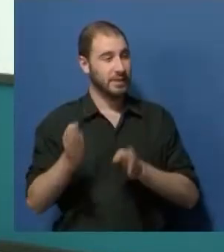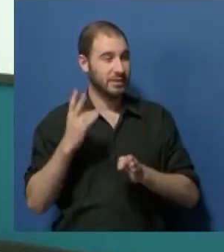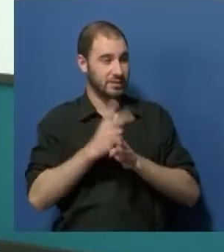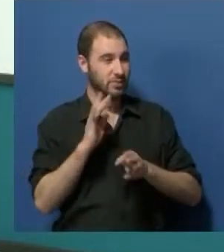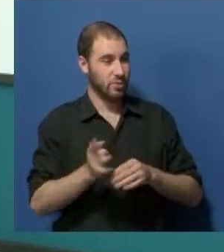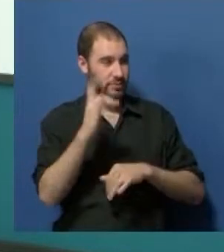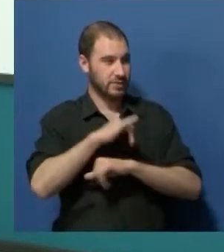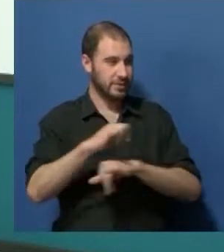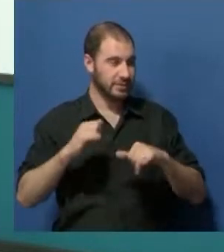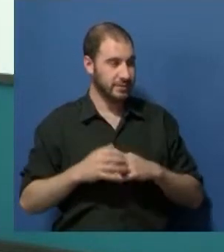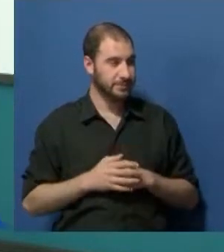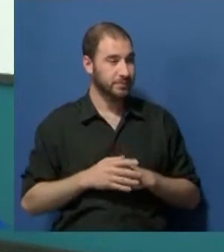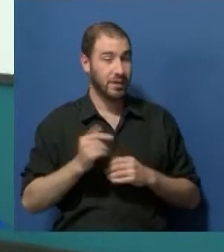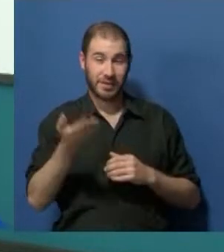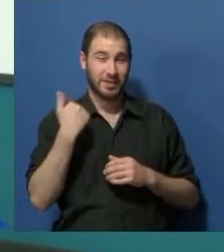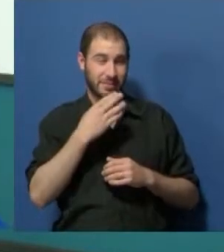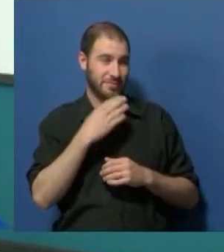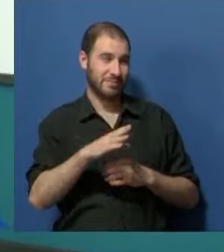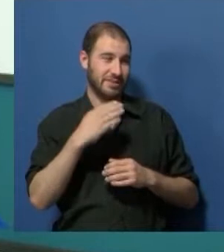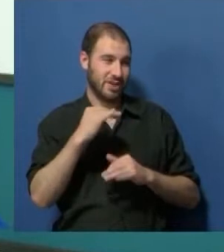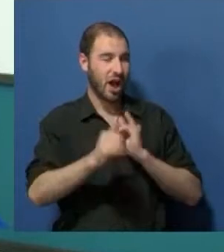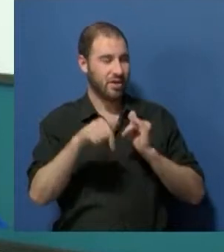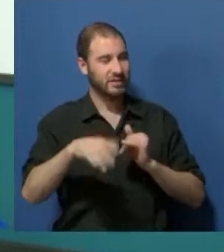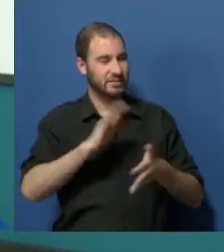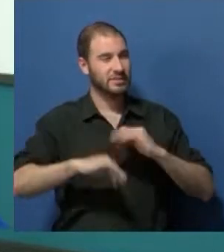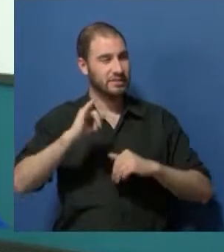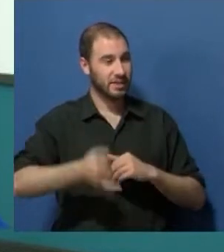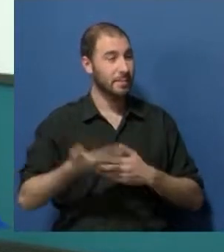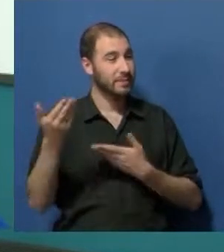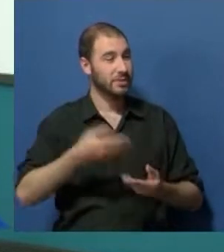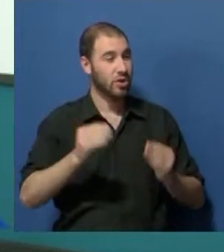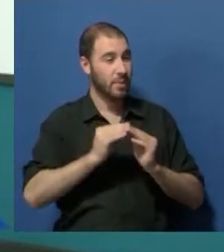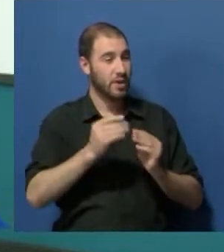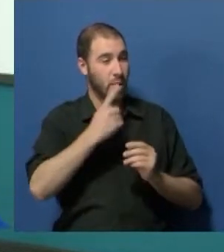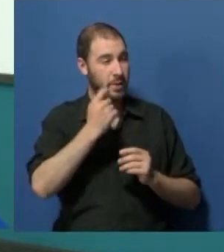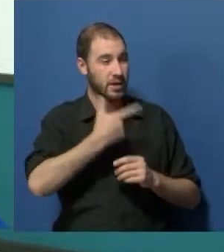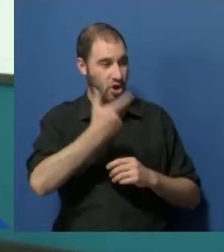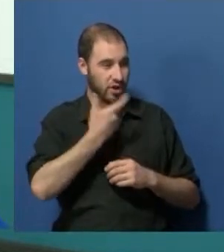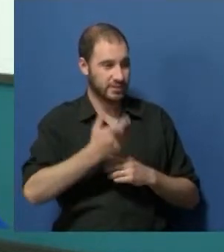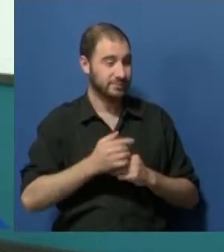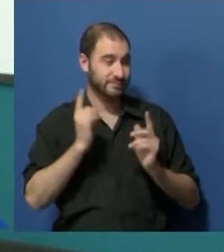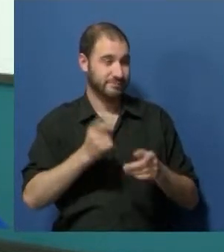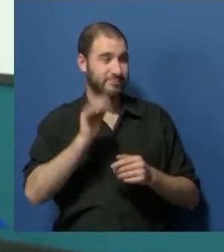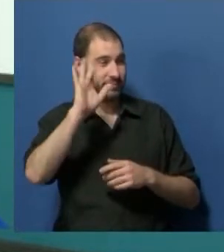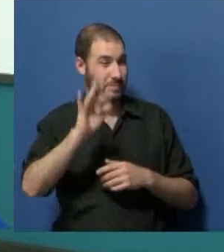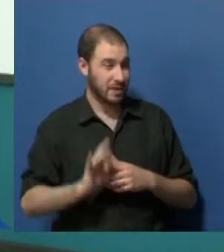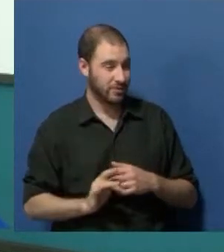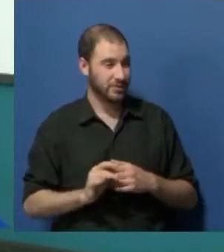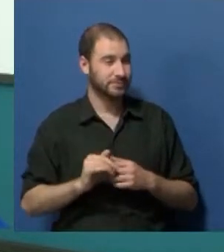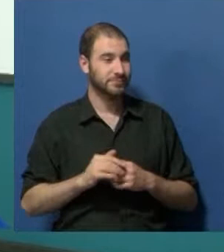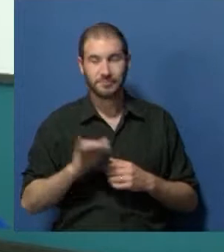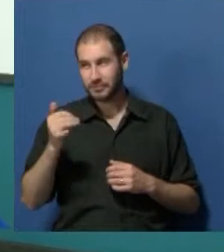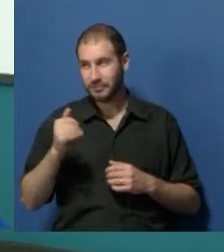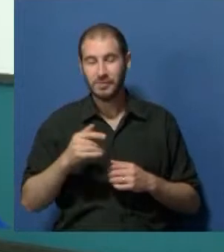bloque en Unidiversidad Noticias, lo prometido es deuda. Presento a nuestro compañero Jorge Fernández Rojas, como todos los días miércoles. Por